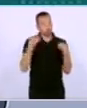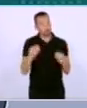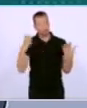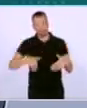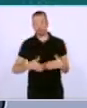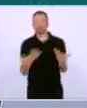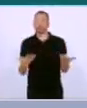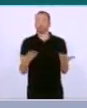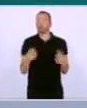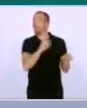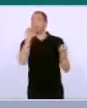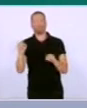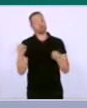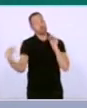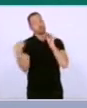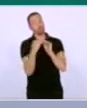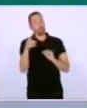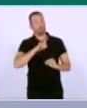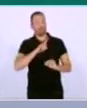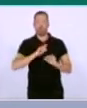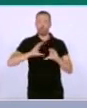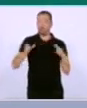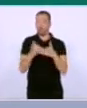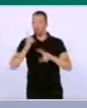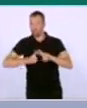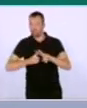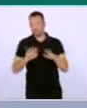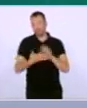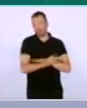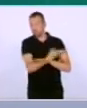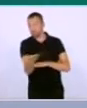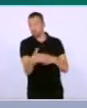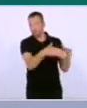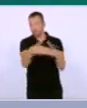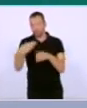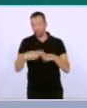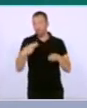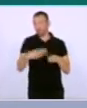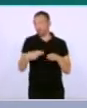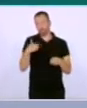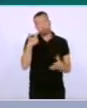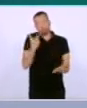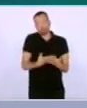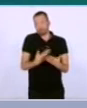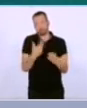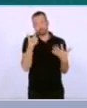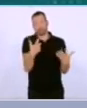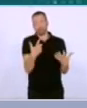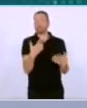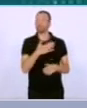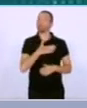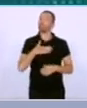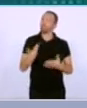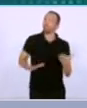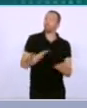ahí se están retratando efectivamente todos los partidos políticos y nosotros lo que sí pedimos y si queremos es proteger a la mujer